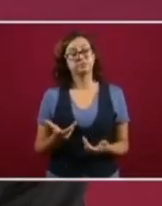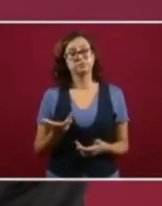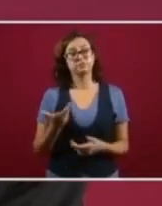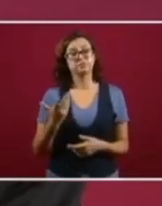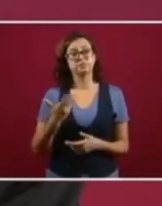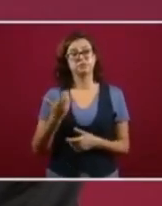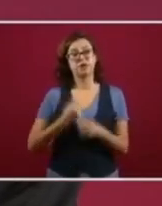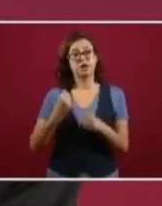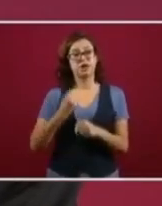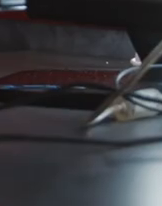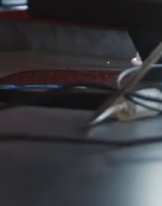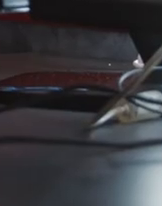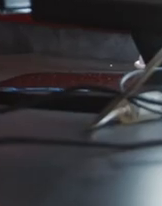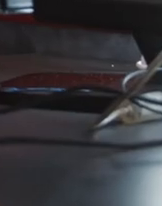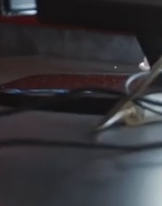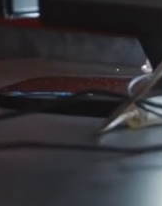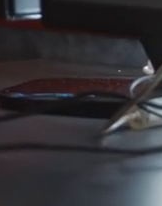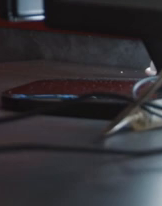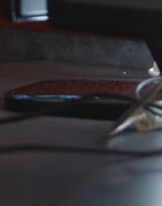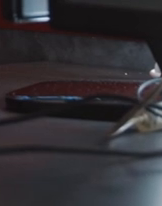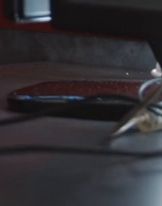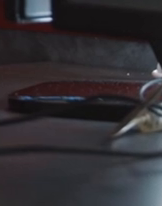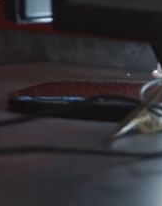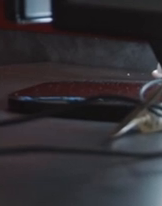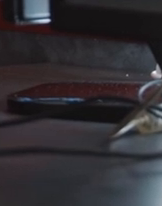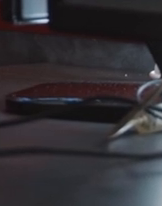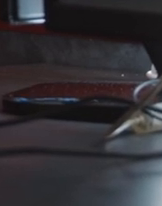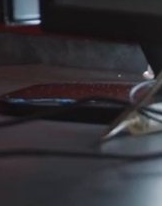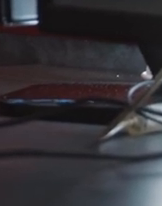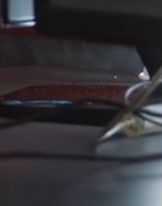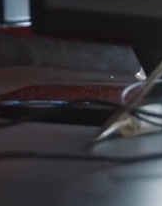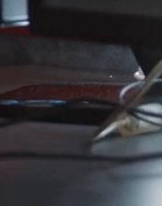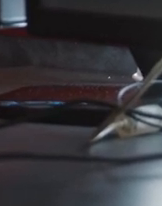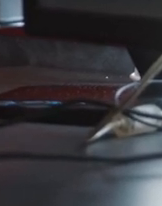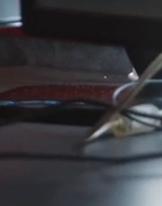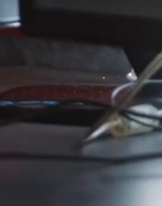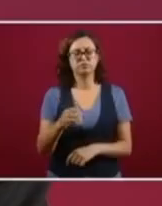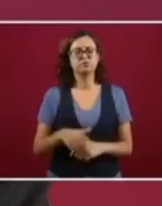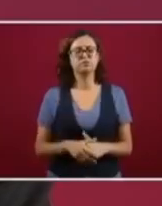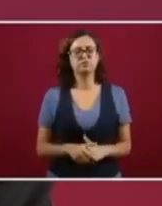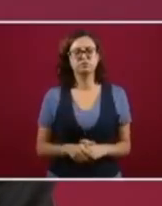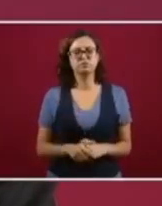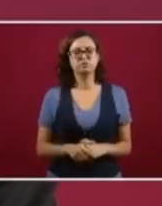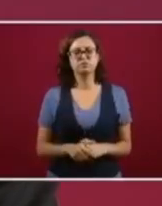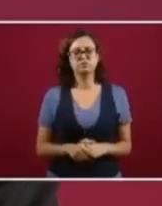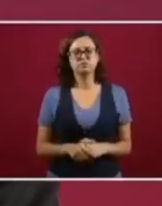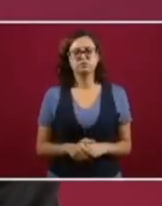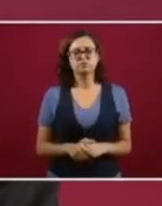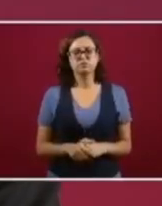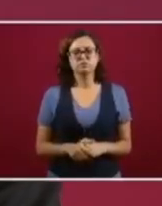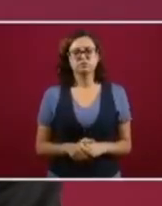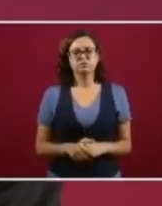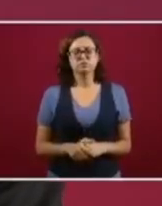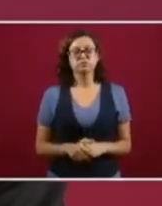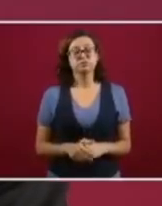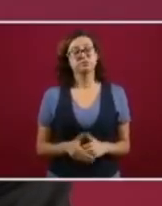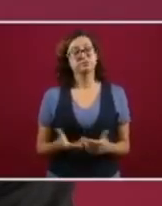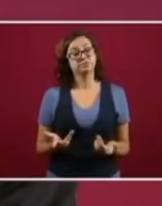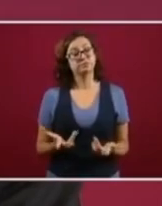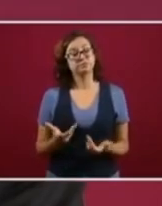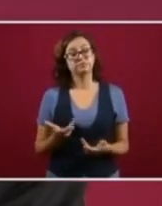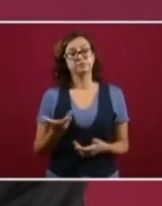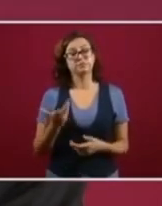se padeció y hacer el compromiso de no repetirlo, comentó el mandatario de la